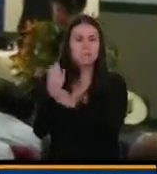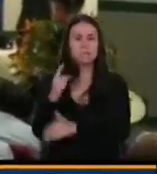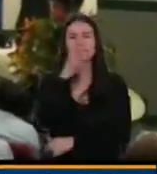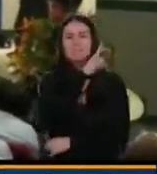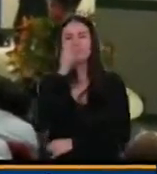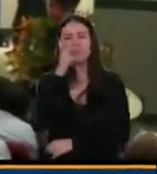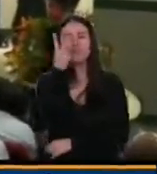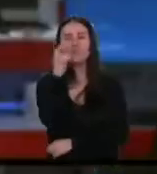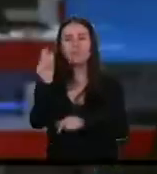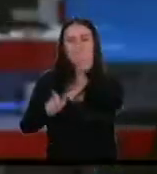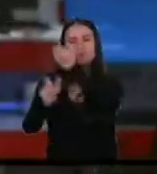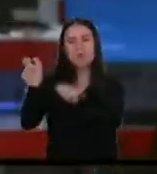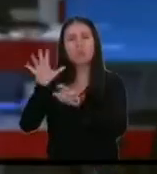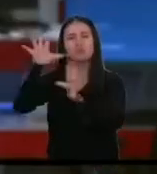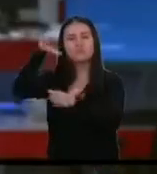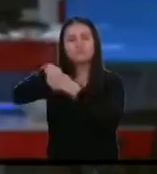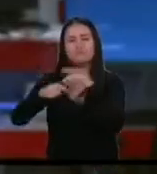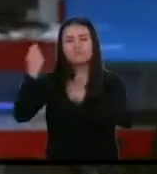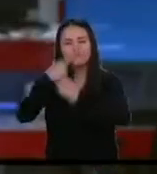120 productores del grano y ahora